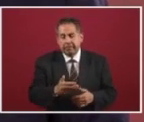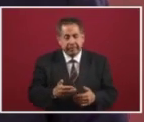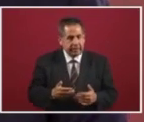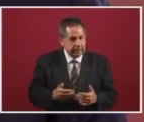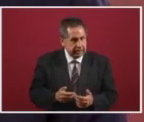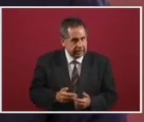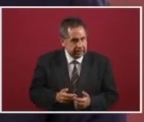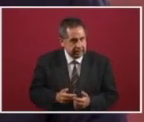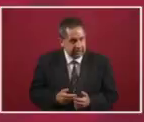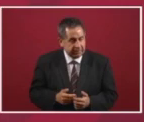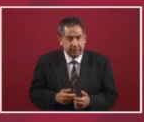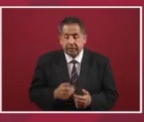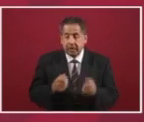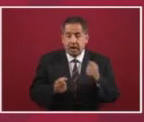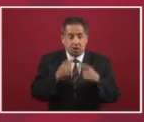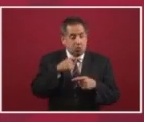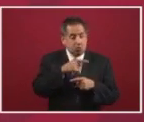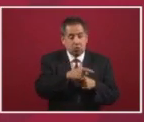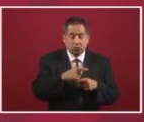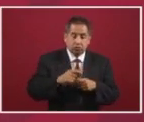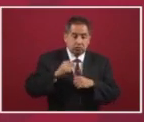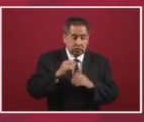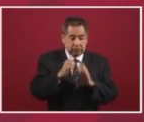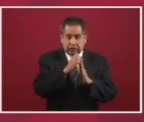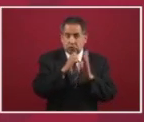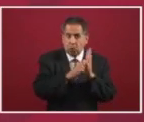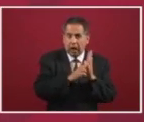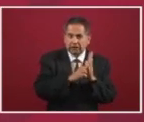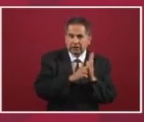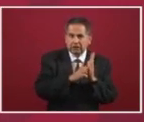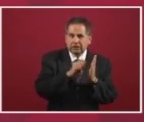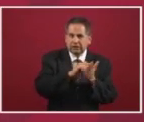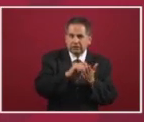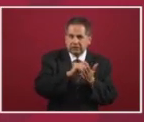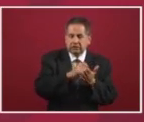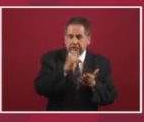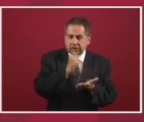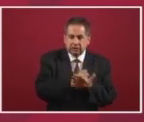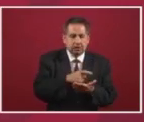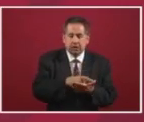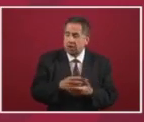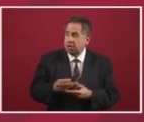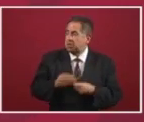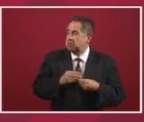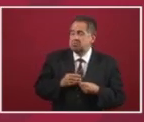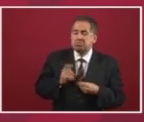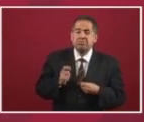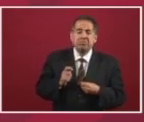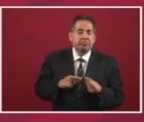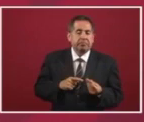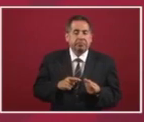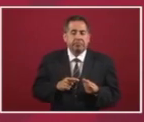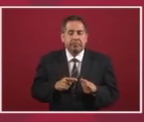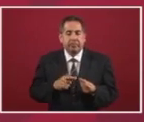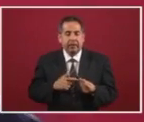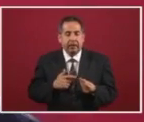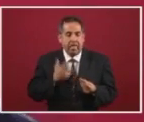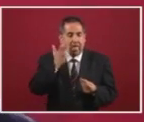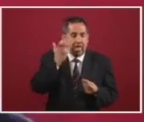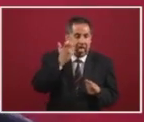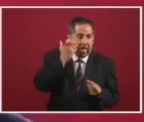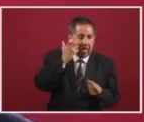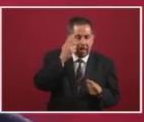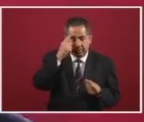y en algunos casos esos títulos y concesiones se utilizaron para la especulación